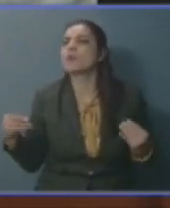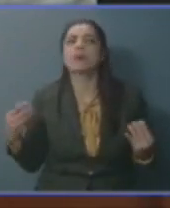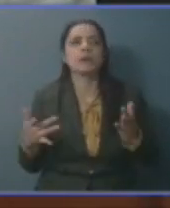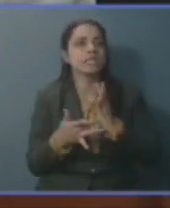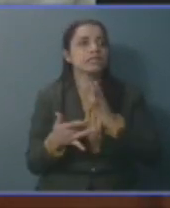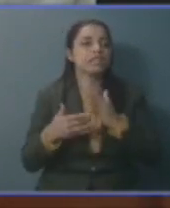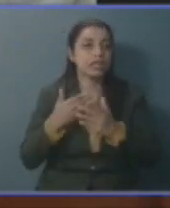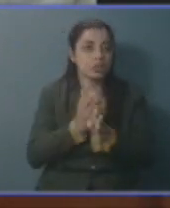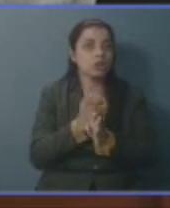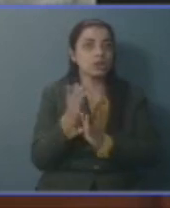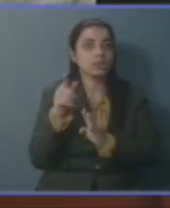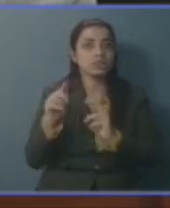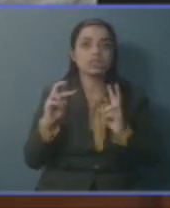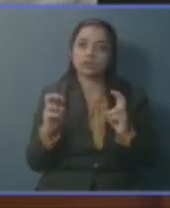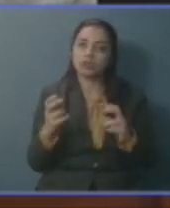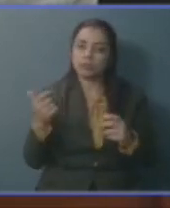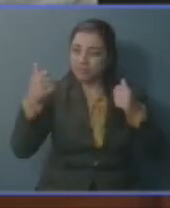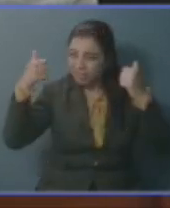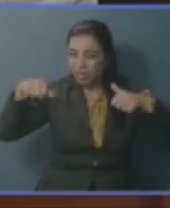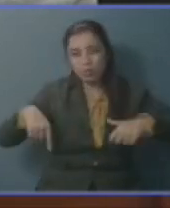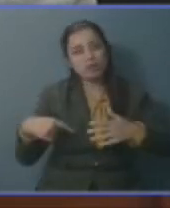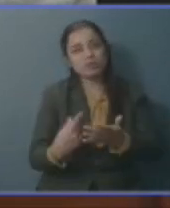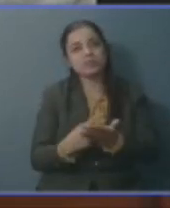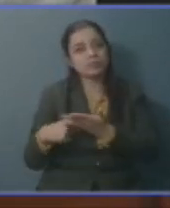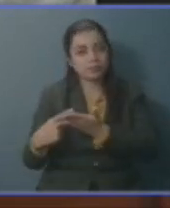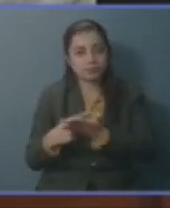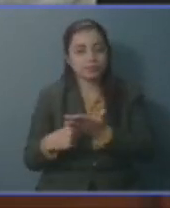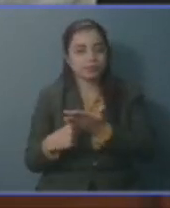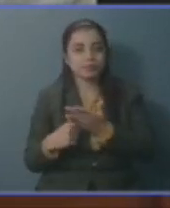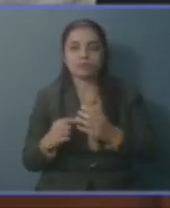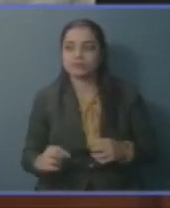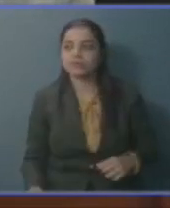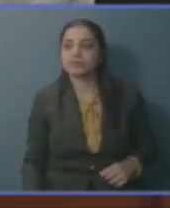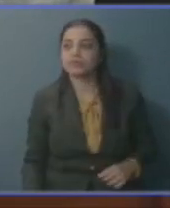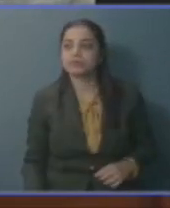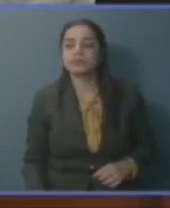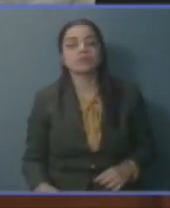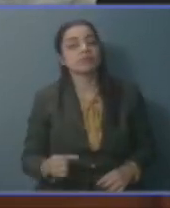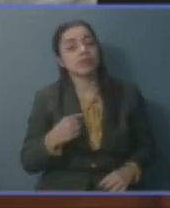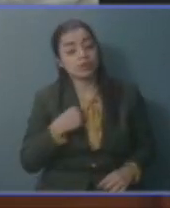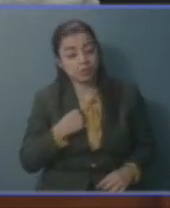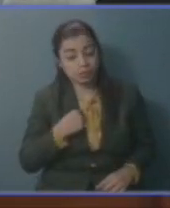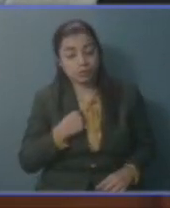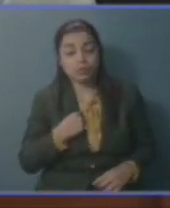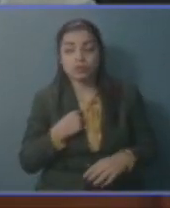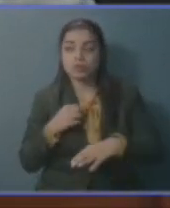materia, pongámonos de acuerdo. Yo invitaría,